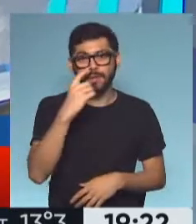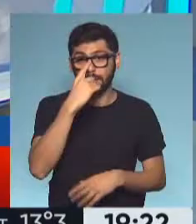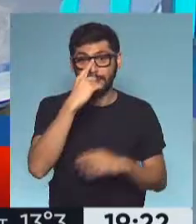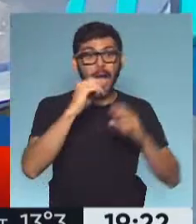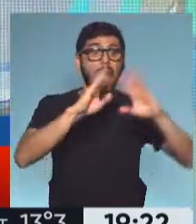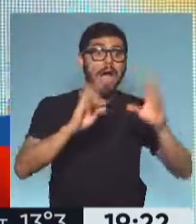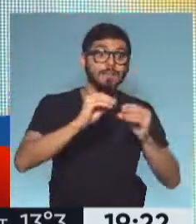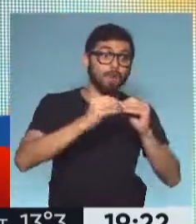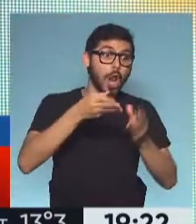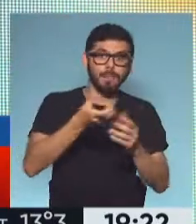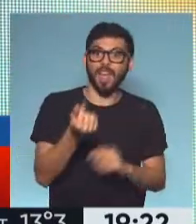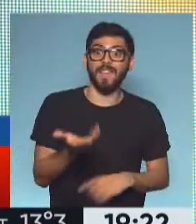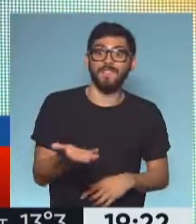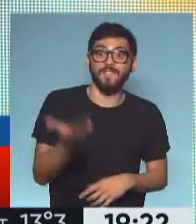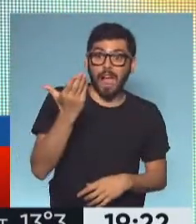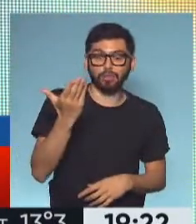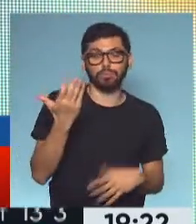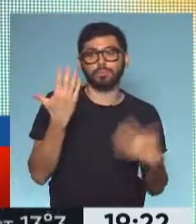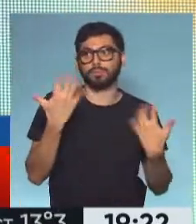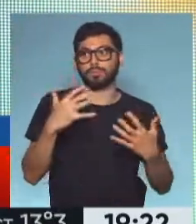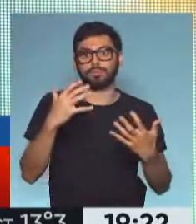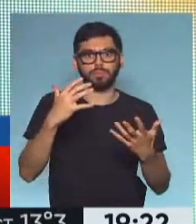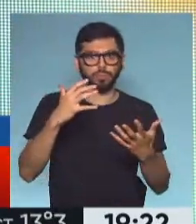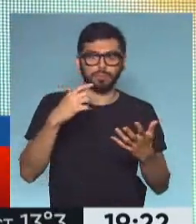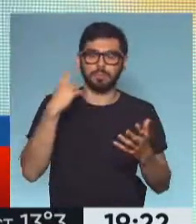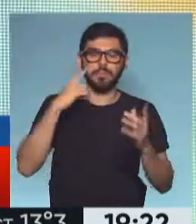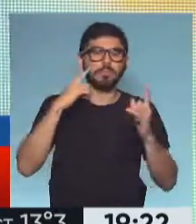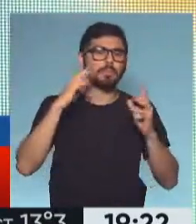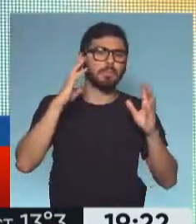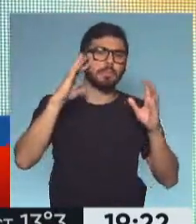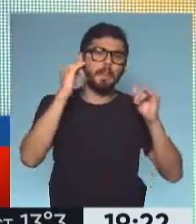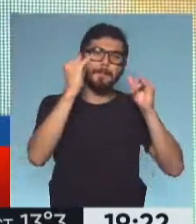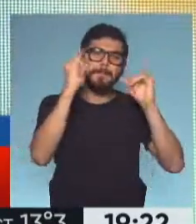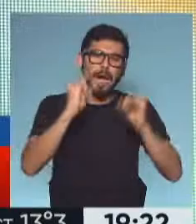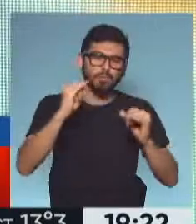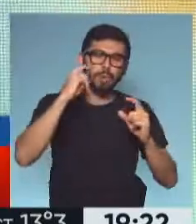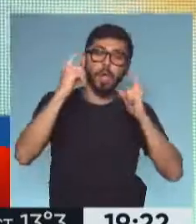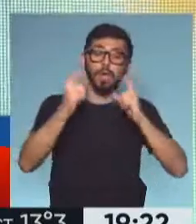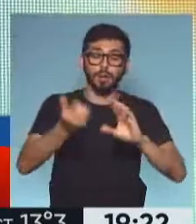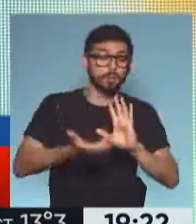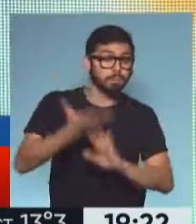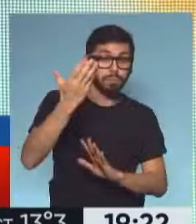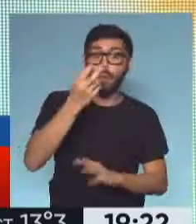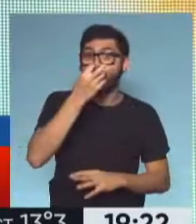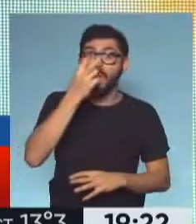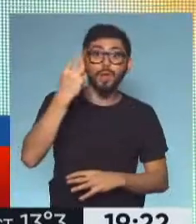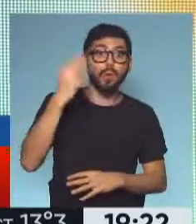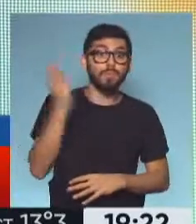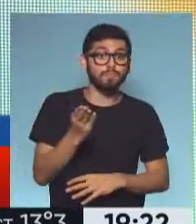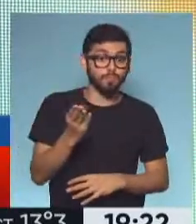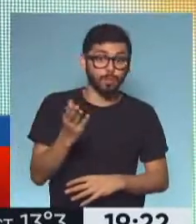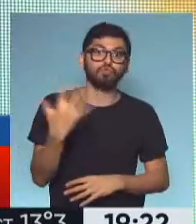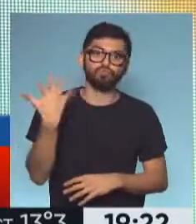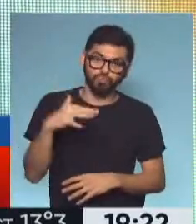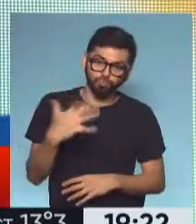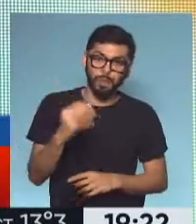doméstico está la inflación, sí. muy lejos de lo imaginado y lo presupuestado oficialmente sí, por el 29. Por el ministro de